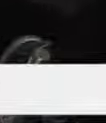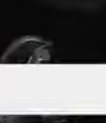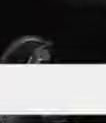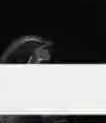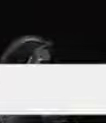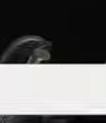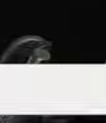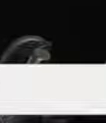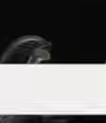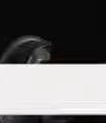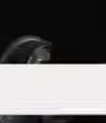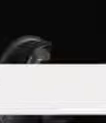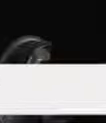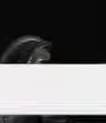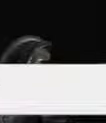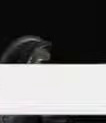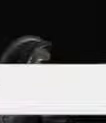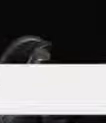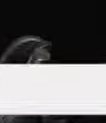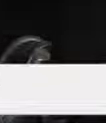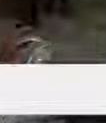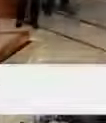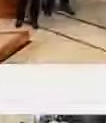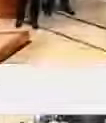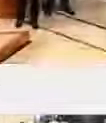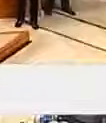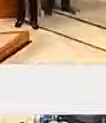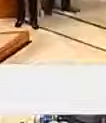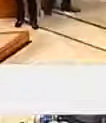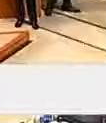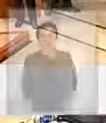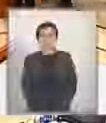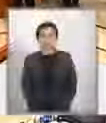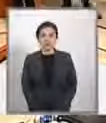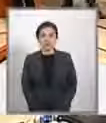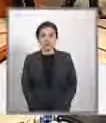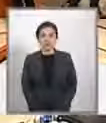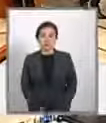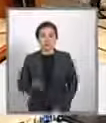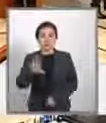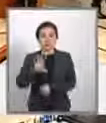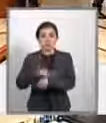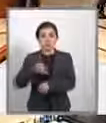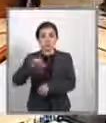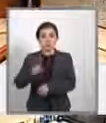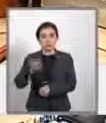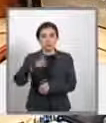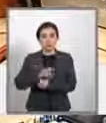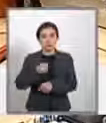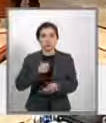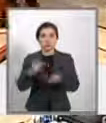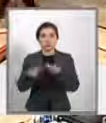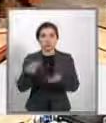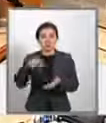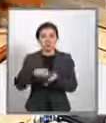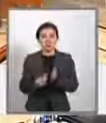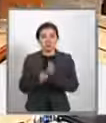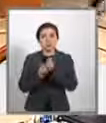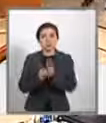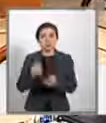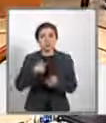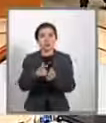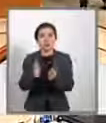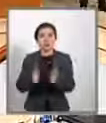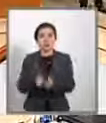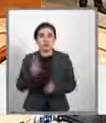su venia. El día de hoy vengo a esta tribuna a nombre del Grupo Parlamentario del Partido Revolucionario Institucional a